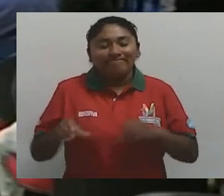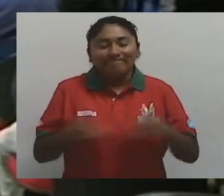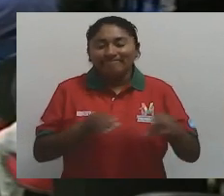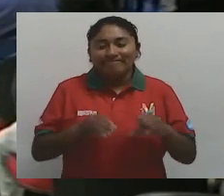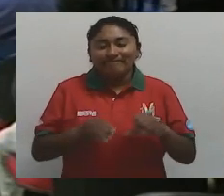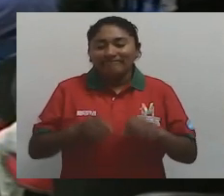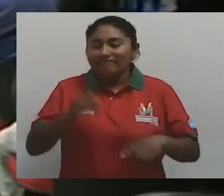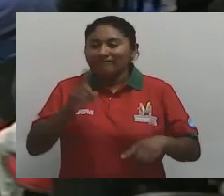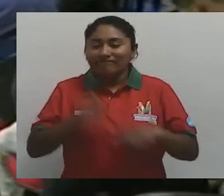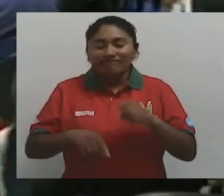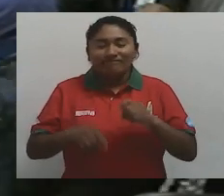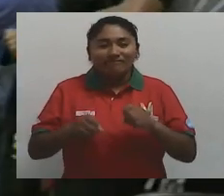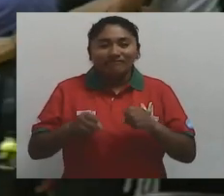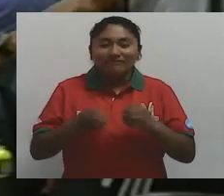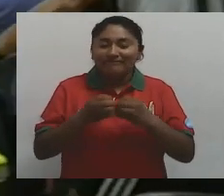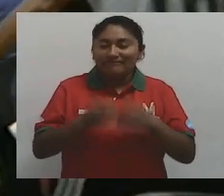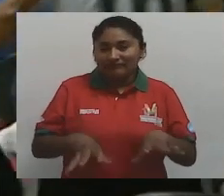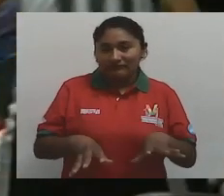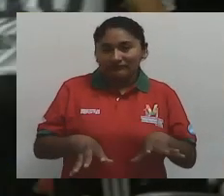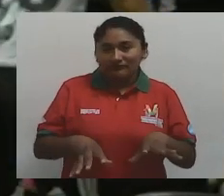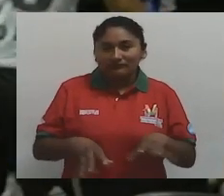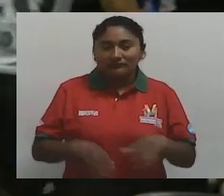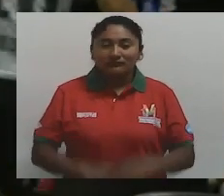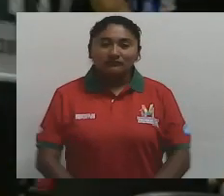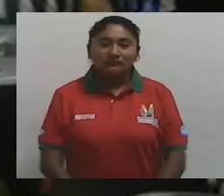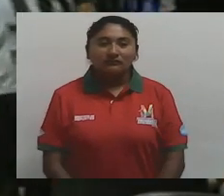me hace indestructible.